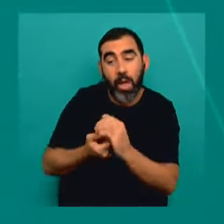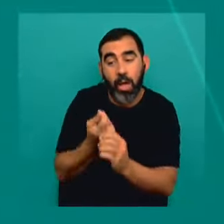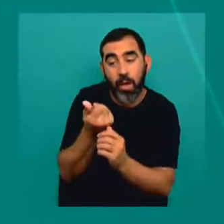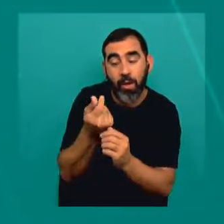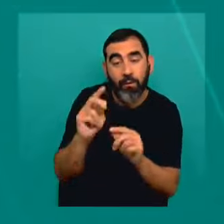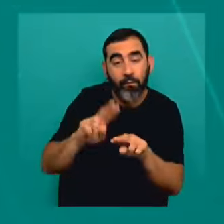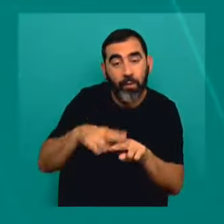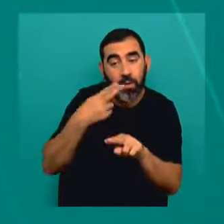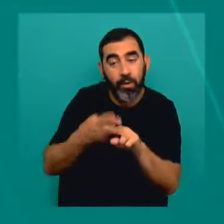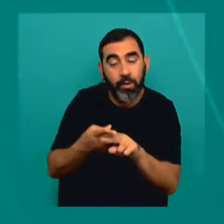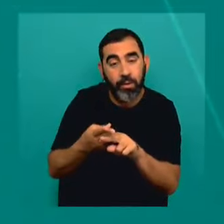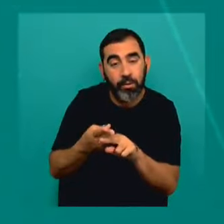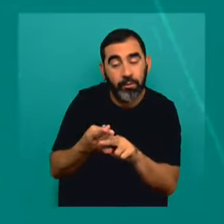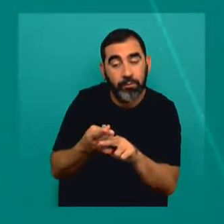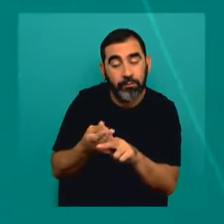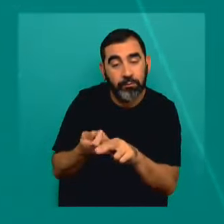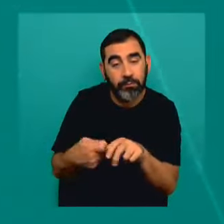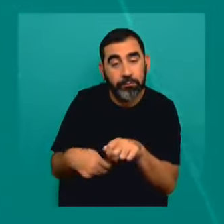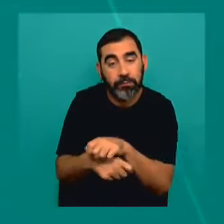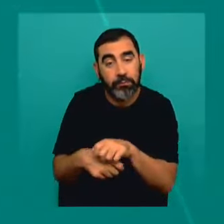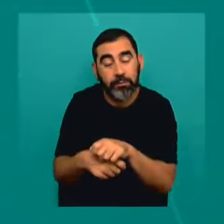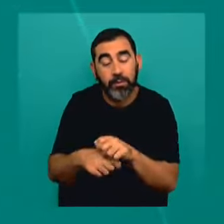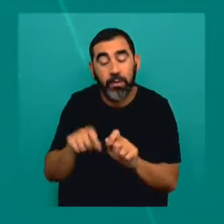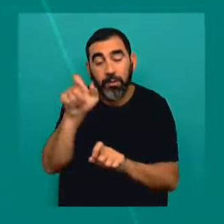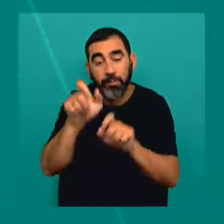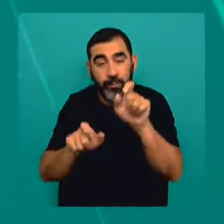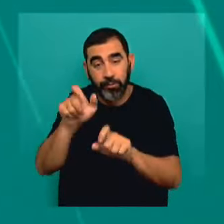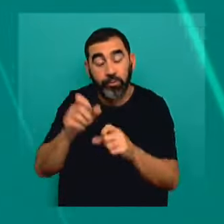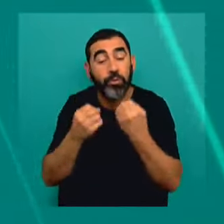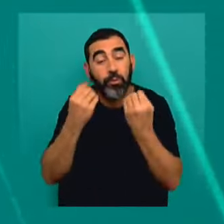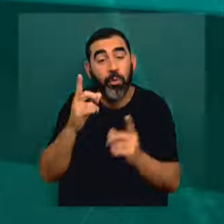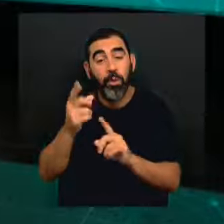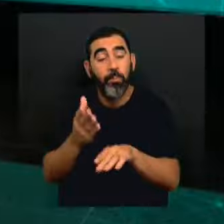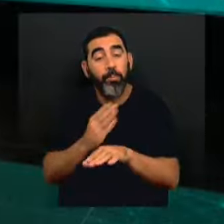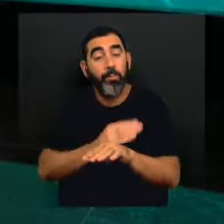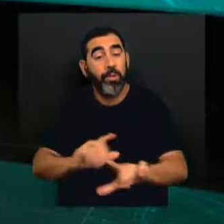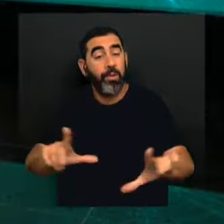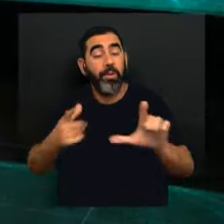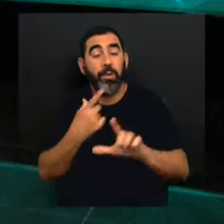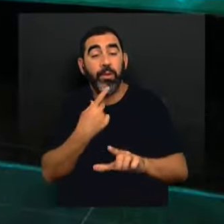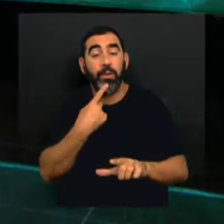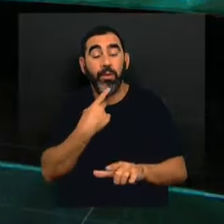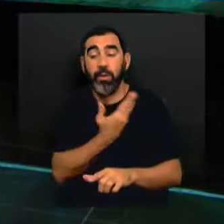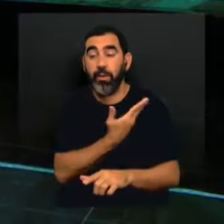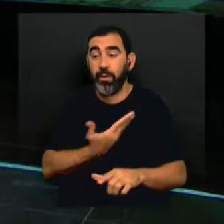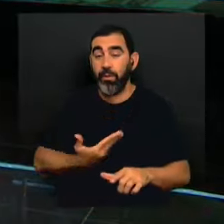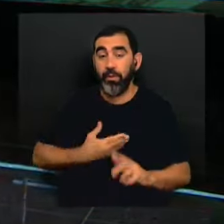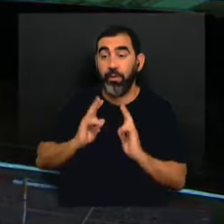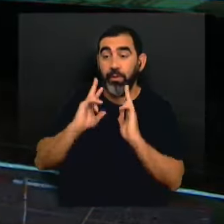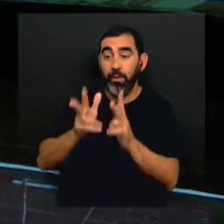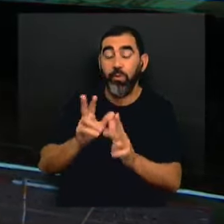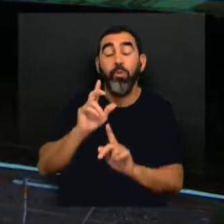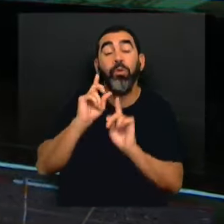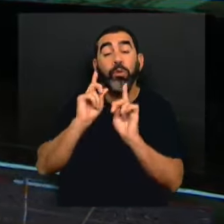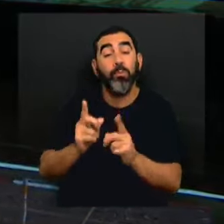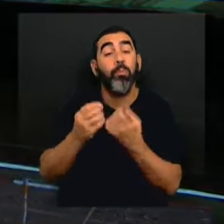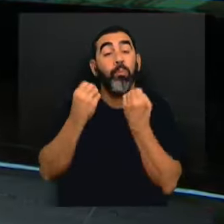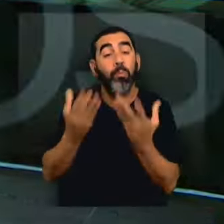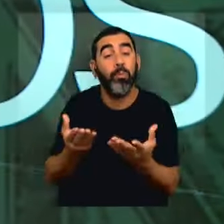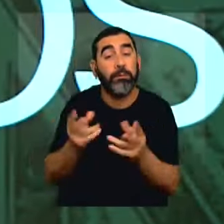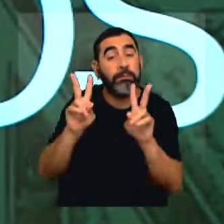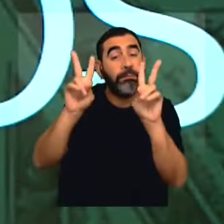volvió a colar un poquito más en la agenda pública primero Porque algunos precandidatos presidenciales no han mencionado y segundo porque es